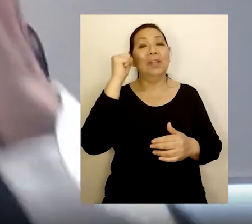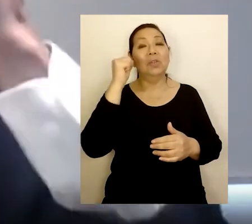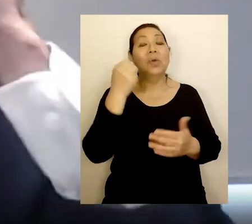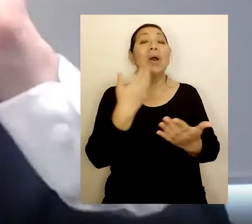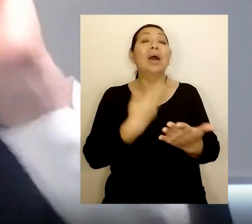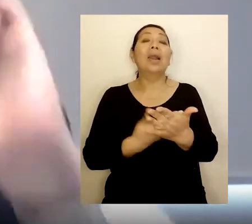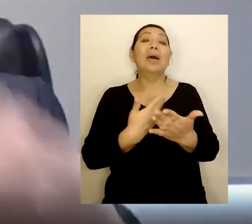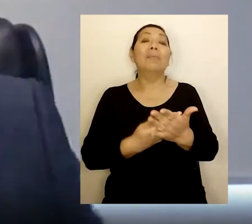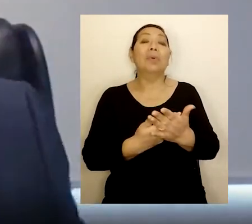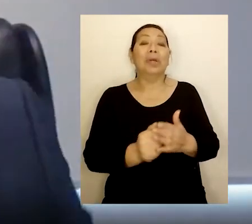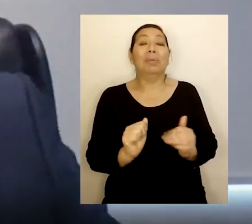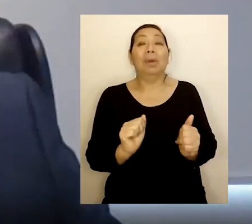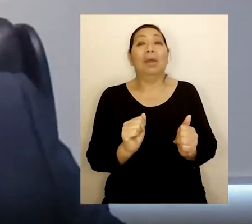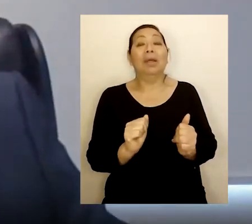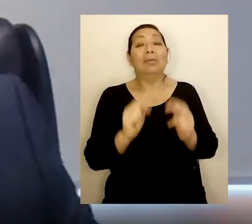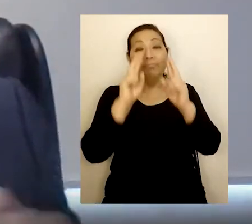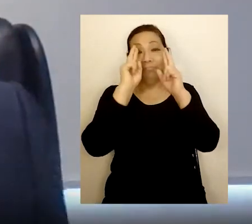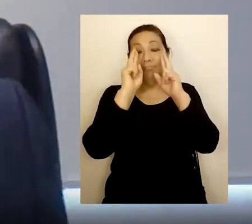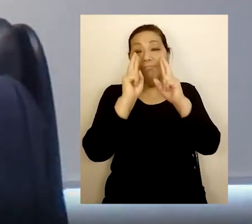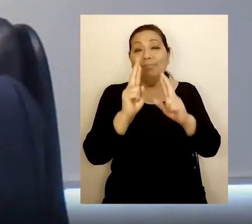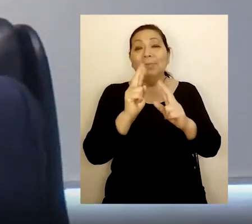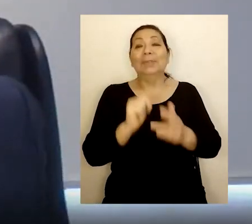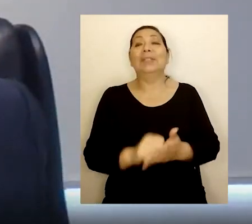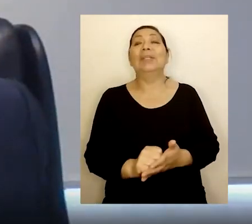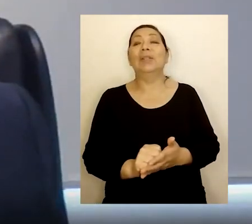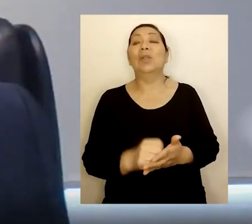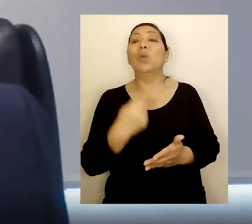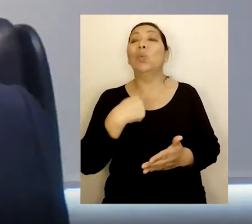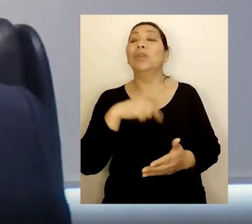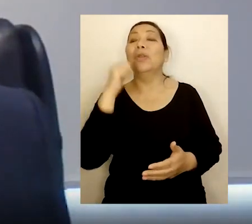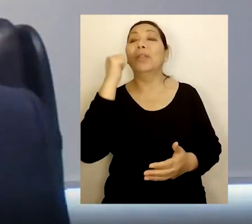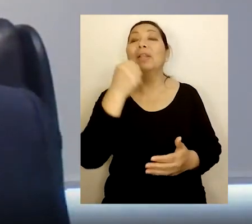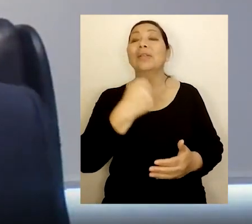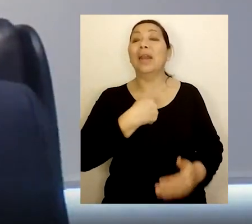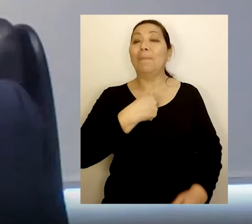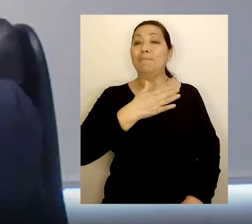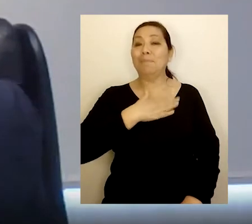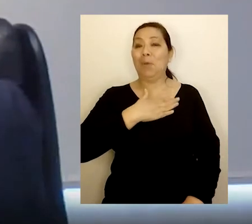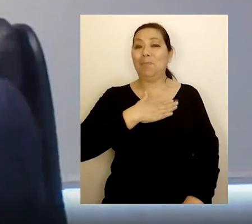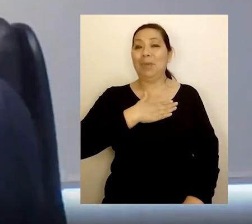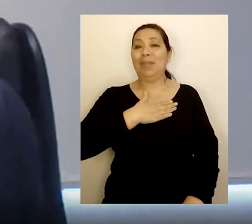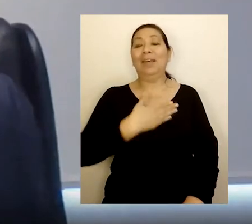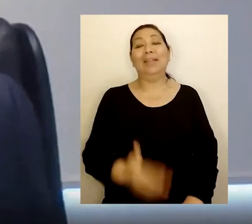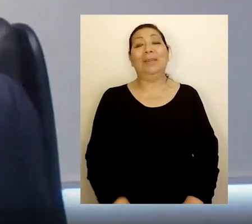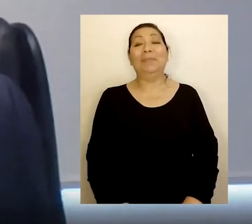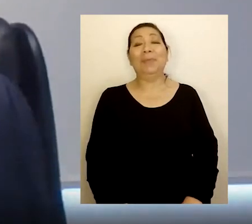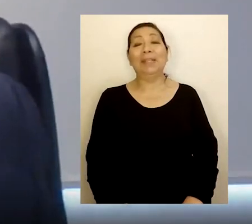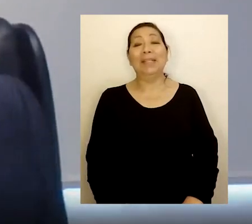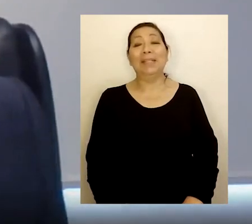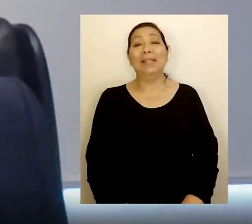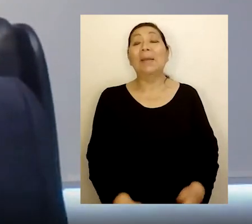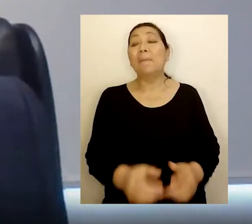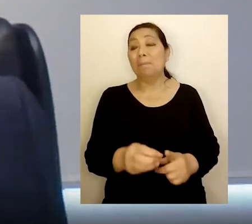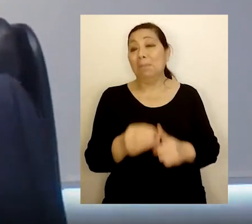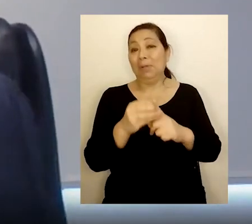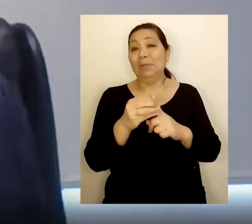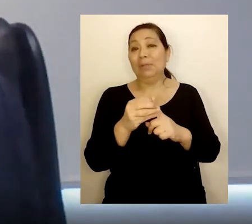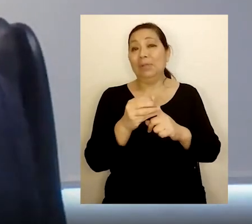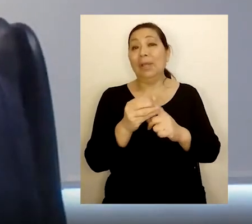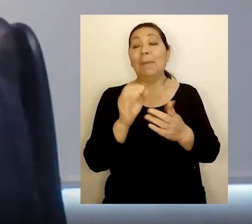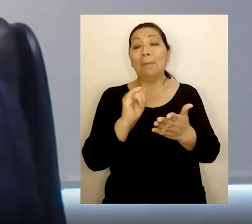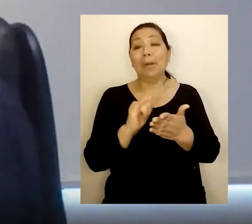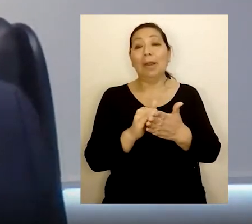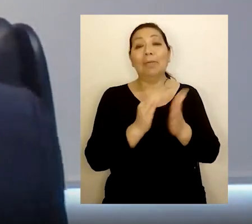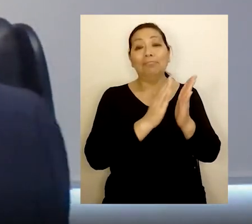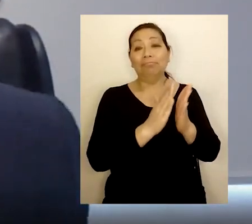a la prueba, han fundamentado nuestro derecho a la propiedad y el principio de interdicción